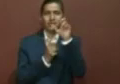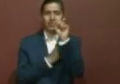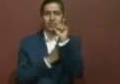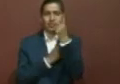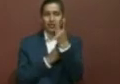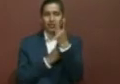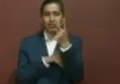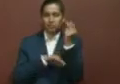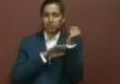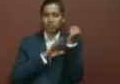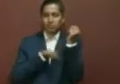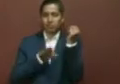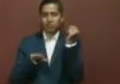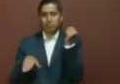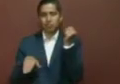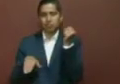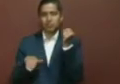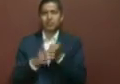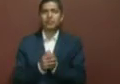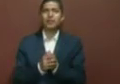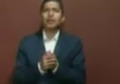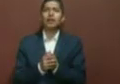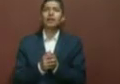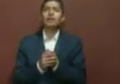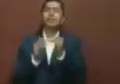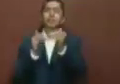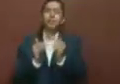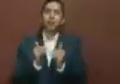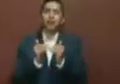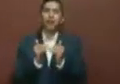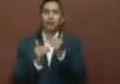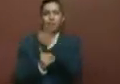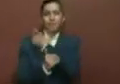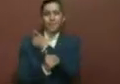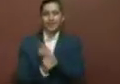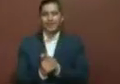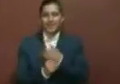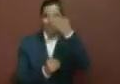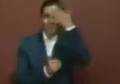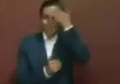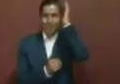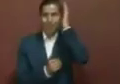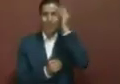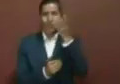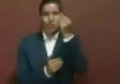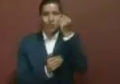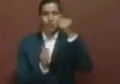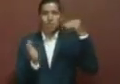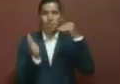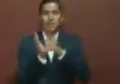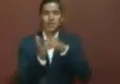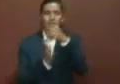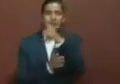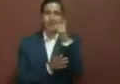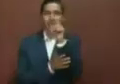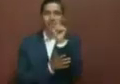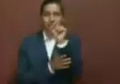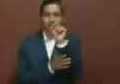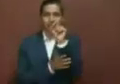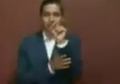6,862 homicidios. Para el sexenio del presidente Peña iban